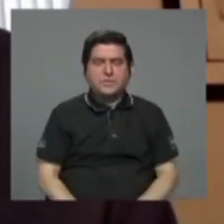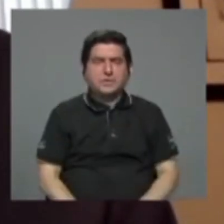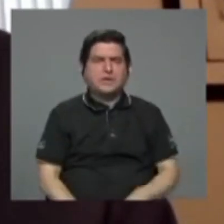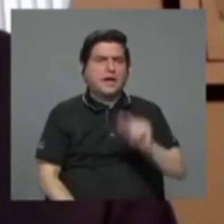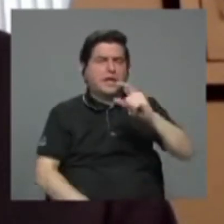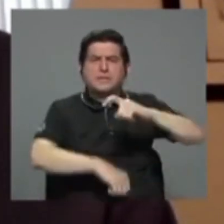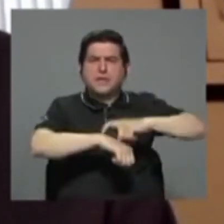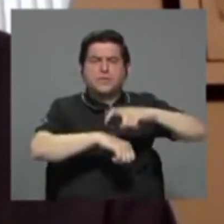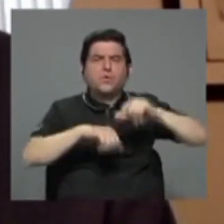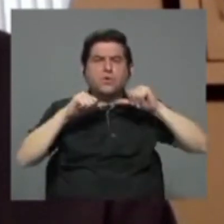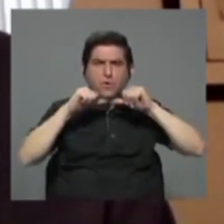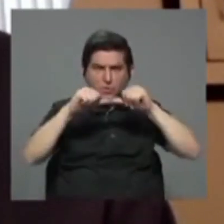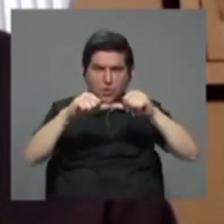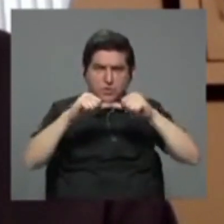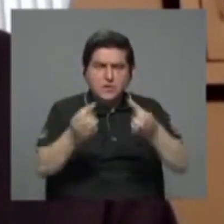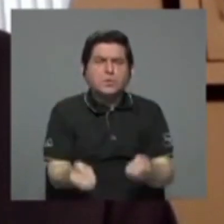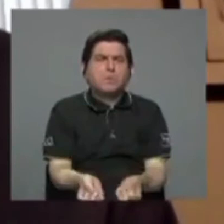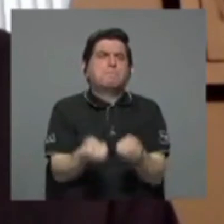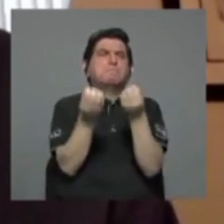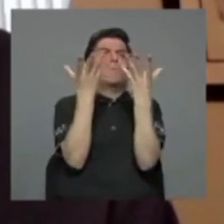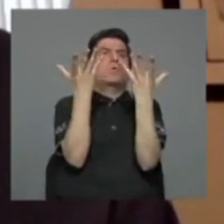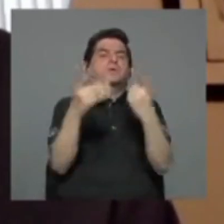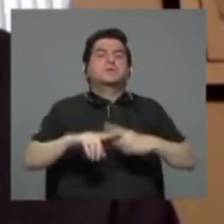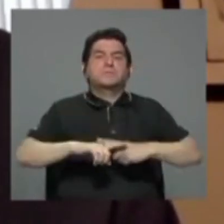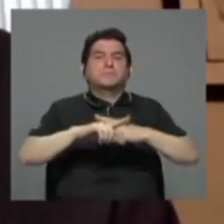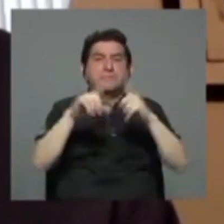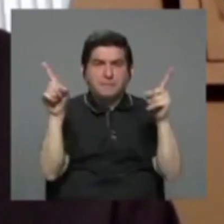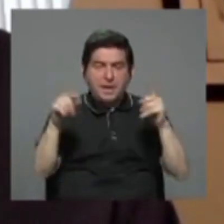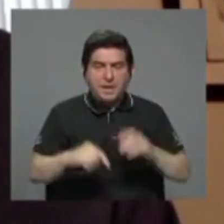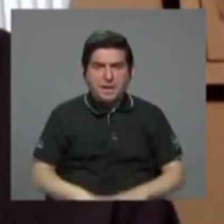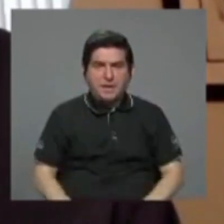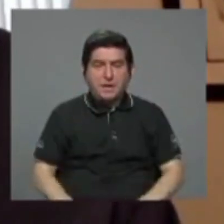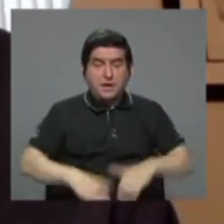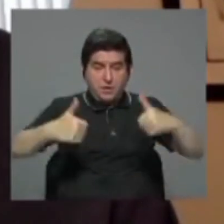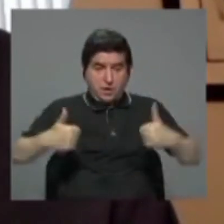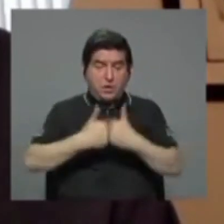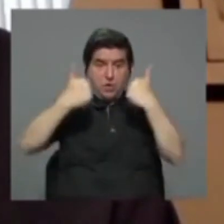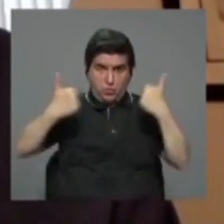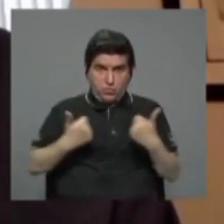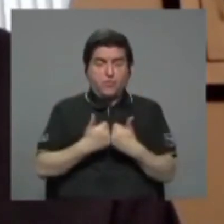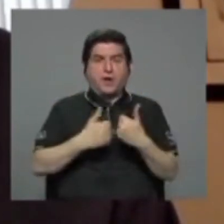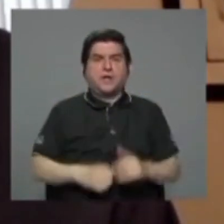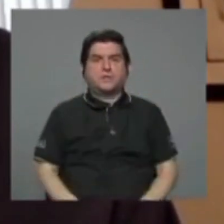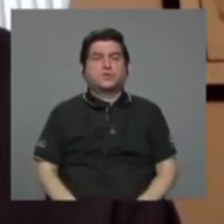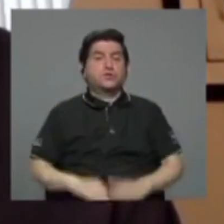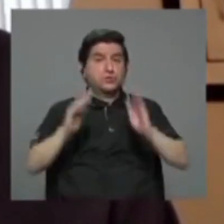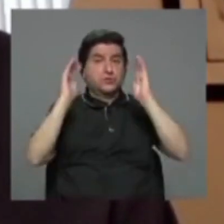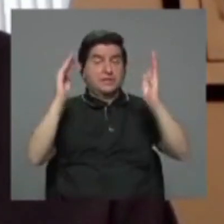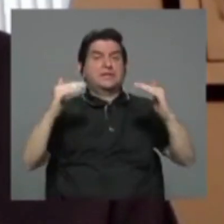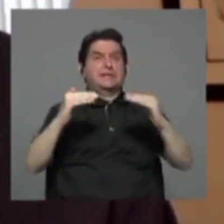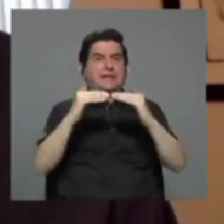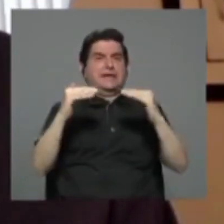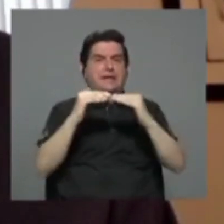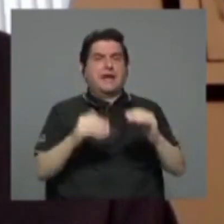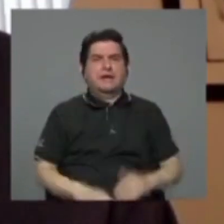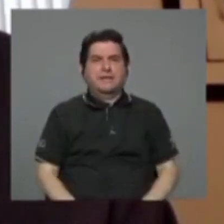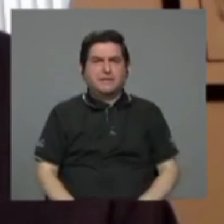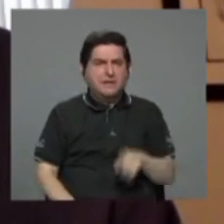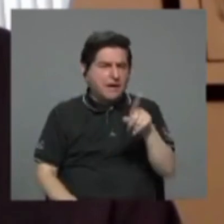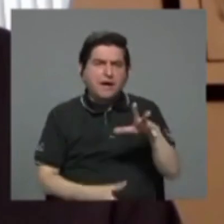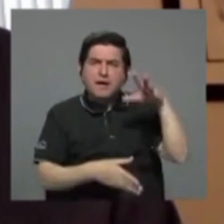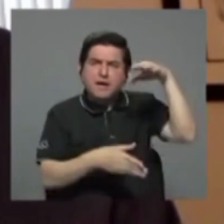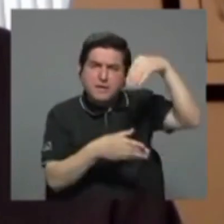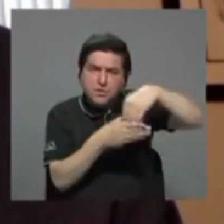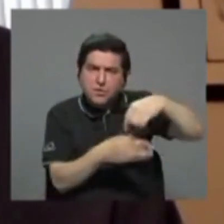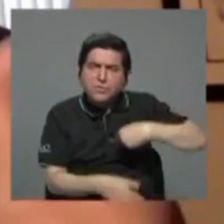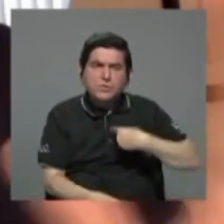plazo, siguen siendo muchas, pero también hay retos de una magnitud muy grande, y entre esos me